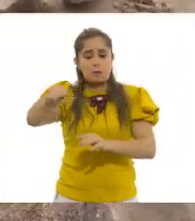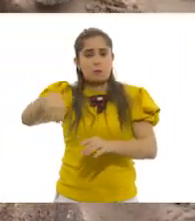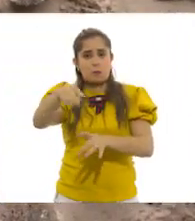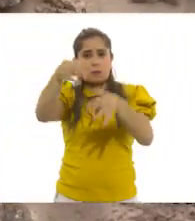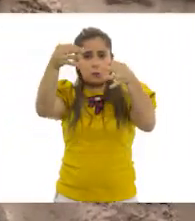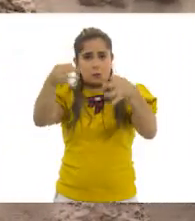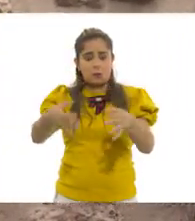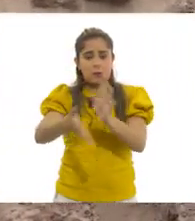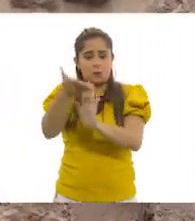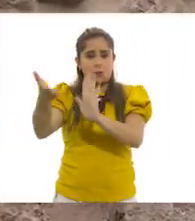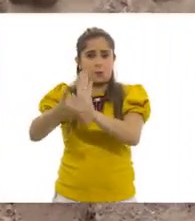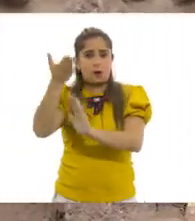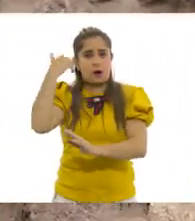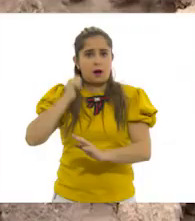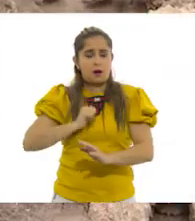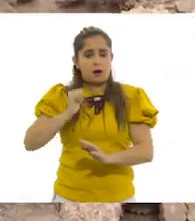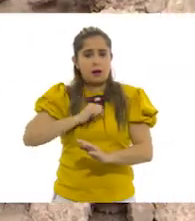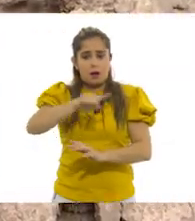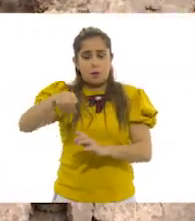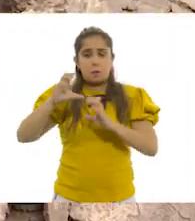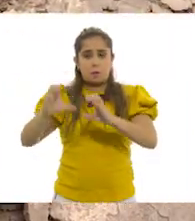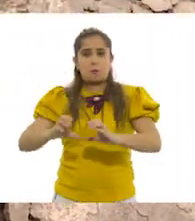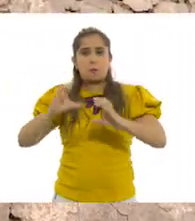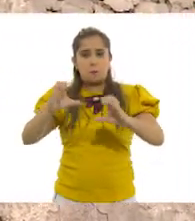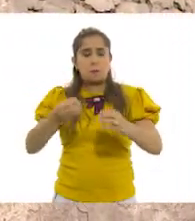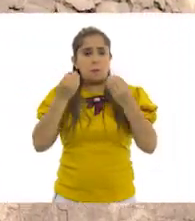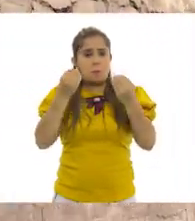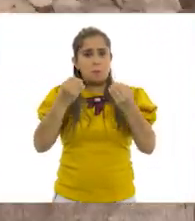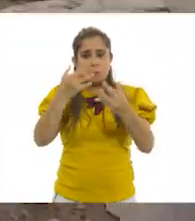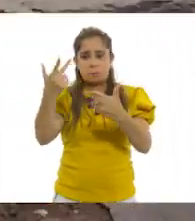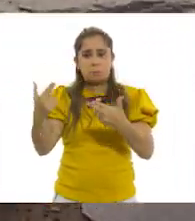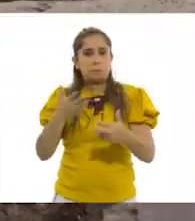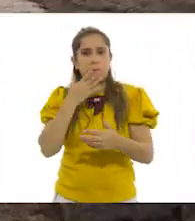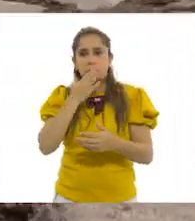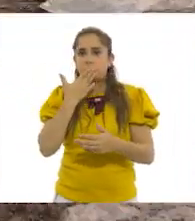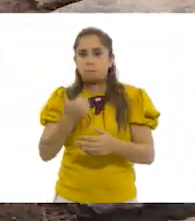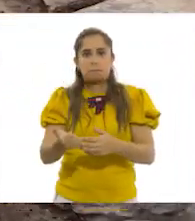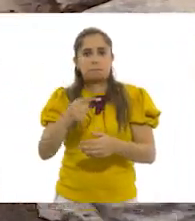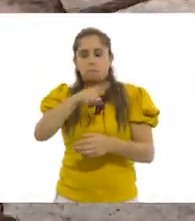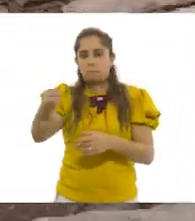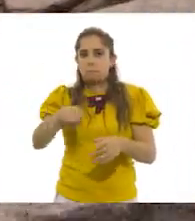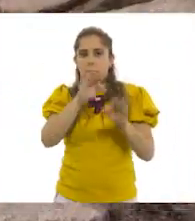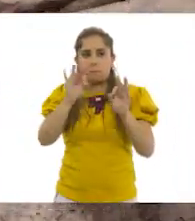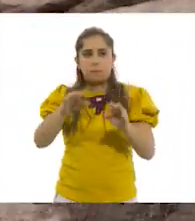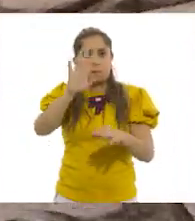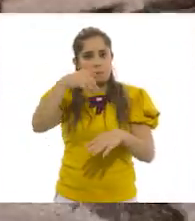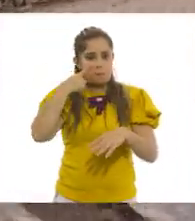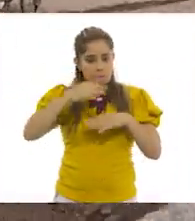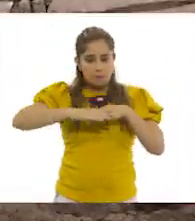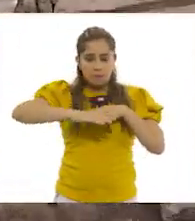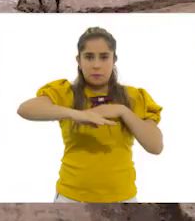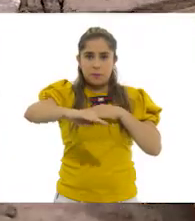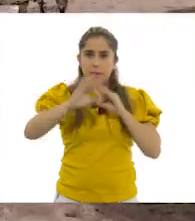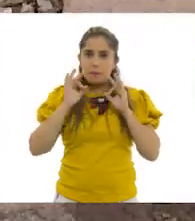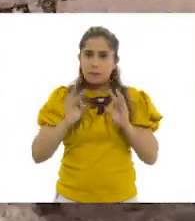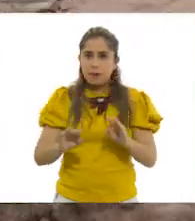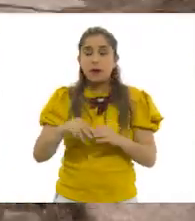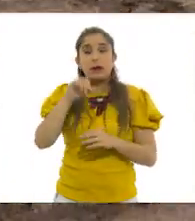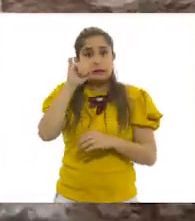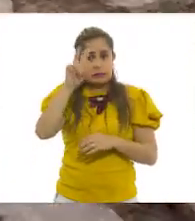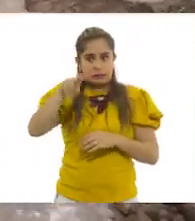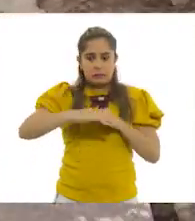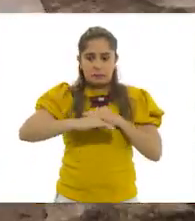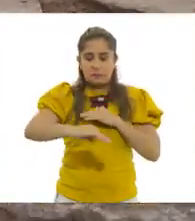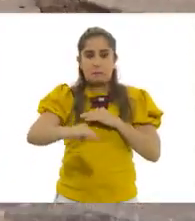¿verdad? En algunas partes está muy bien conservado, como en aquel caso. Ahora, el edificio de... El piso está en muy buen estado. Esto está muy